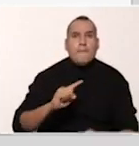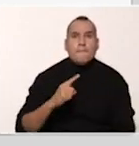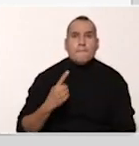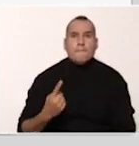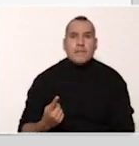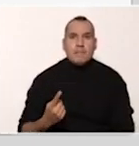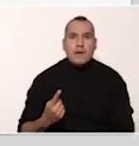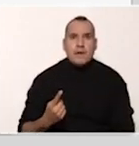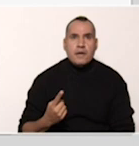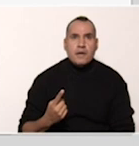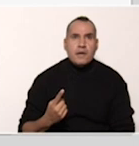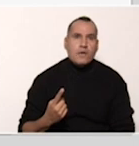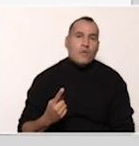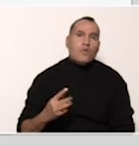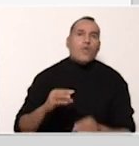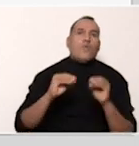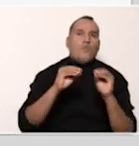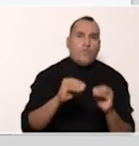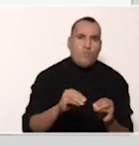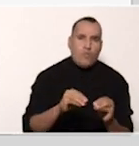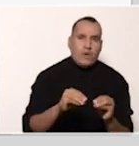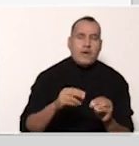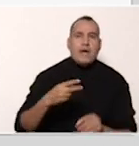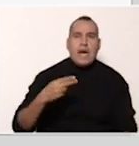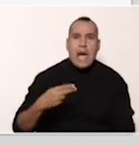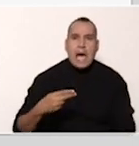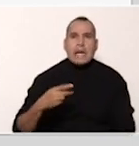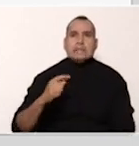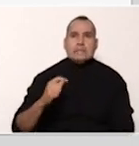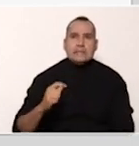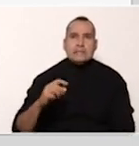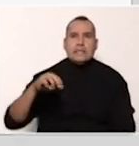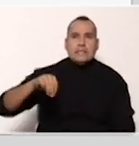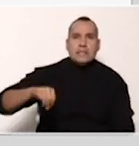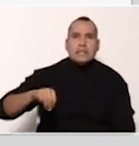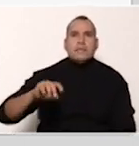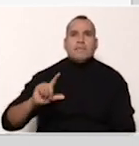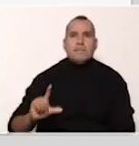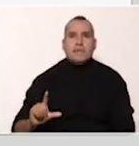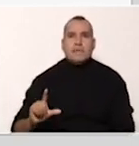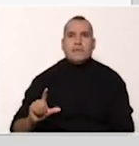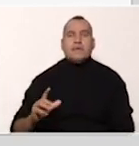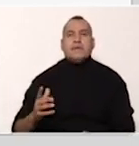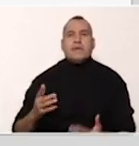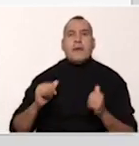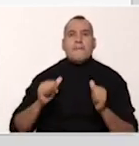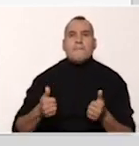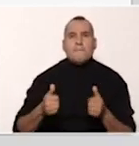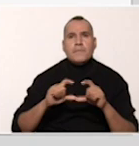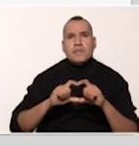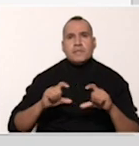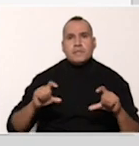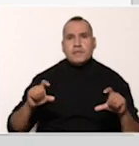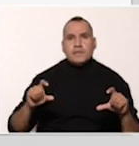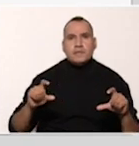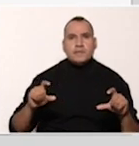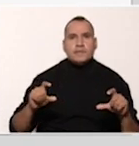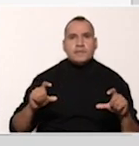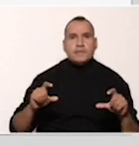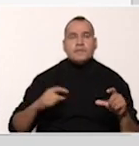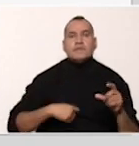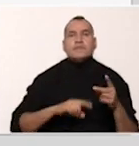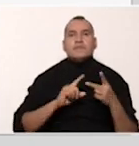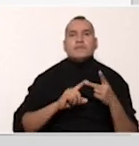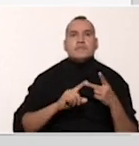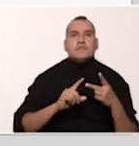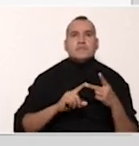hacer? Colocar la estructura básica de HTML. La estructura de HTML inicia con una etiqueta HTML, seguido de